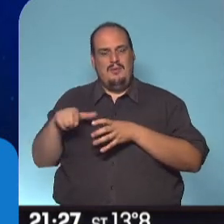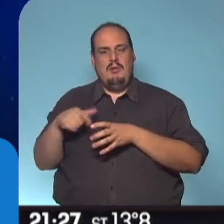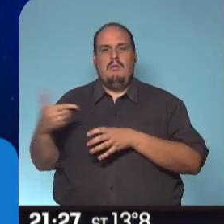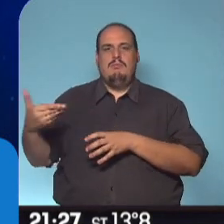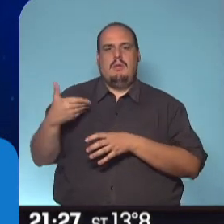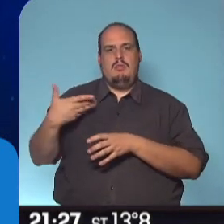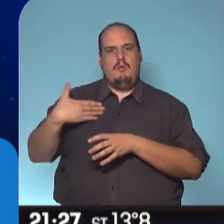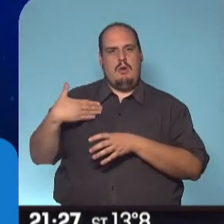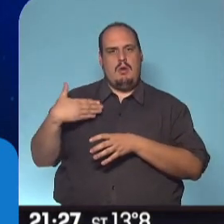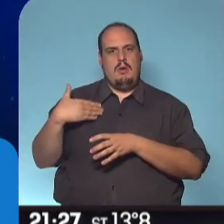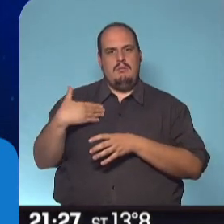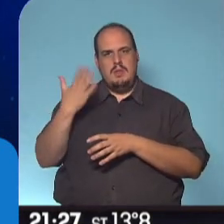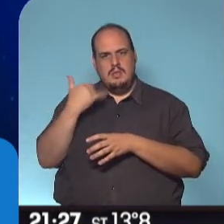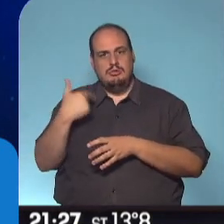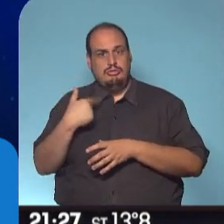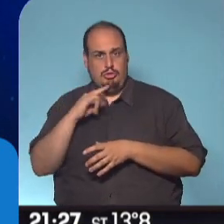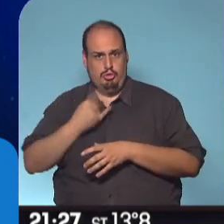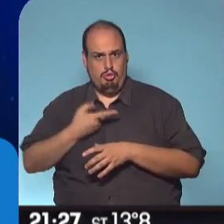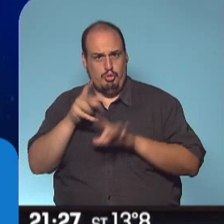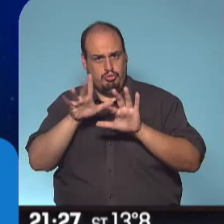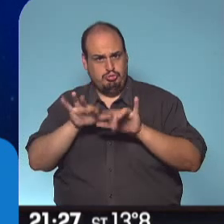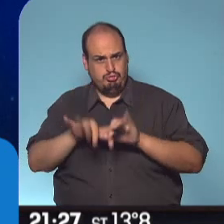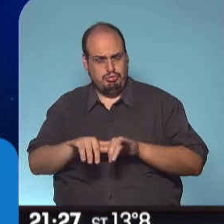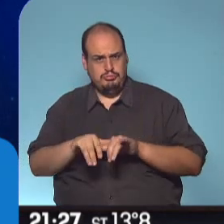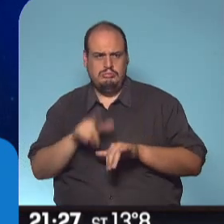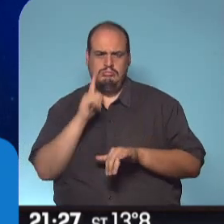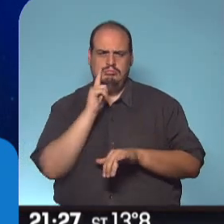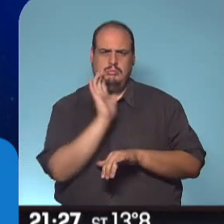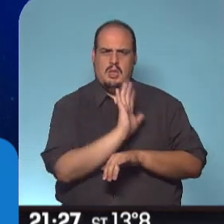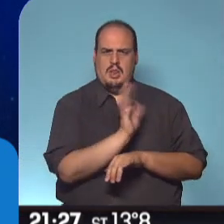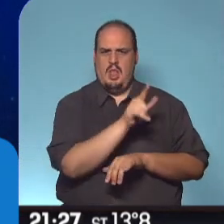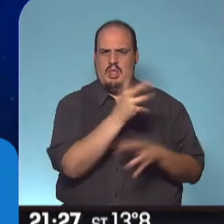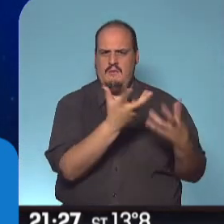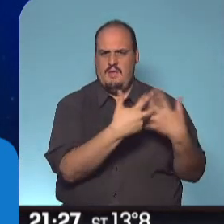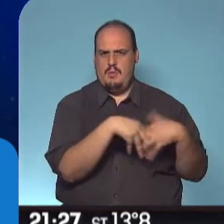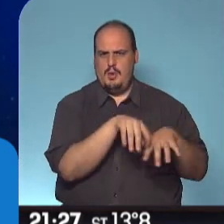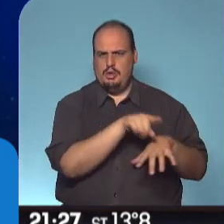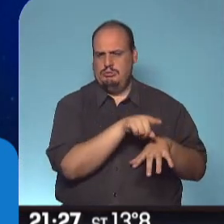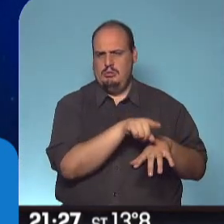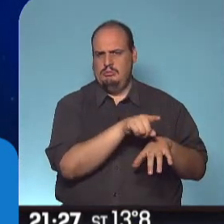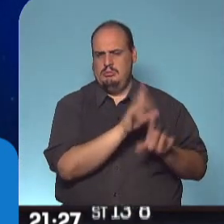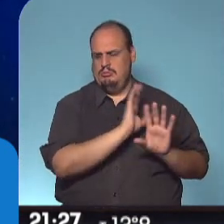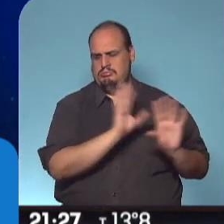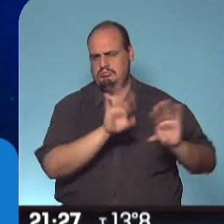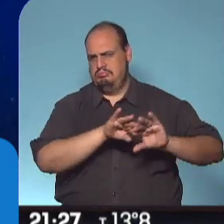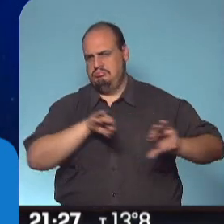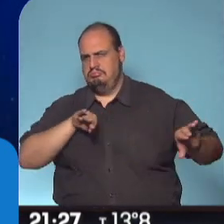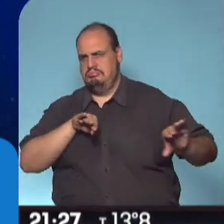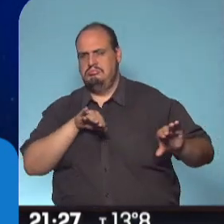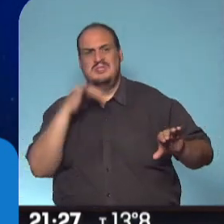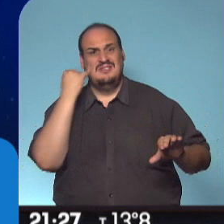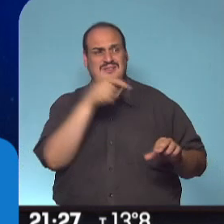encomendó a mí, que yo estoy elaborando, no tiene nada que ver con este proyecto que además fue